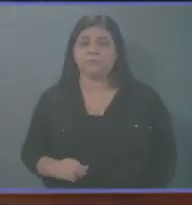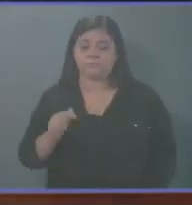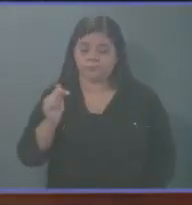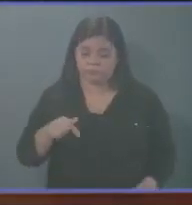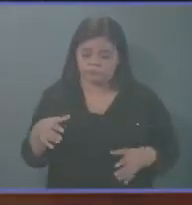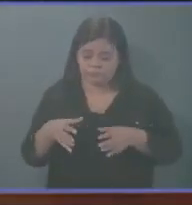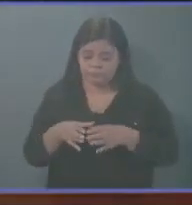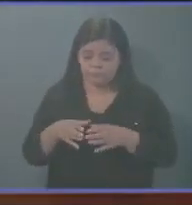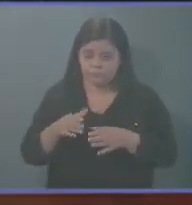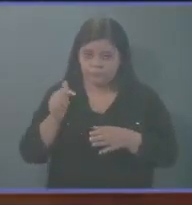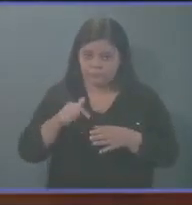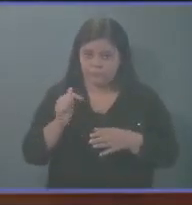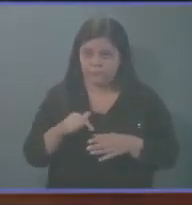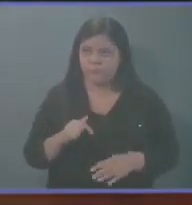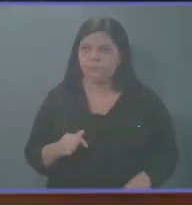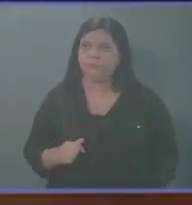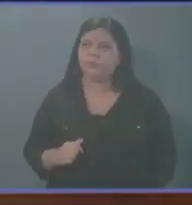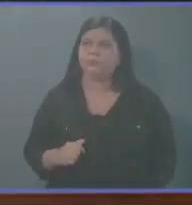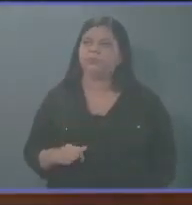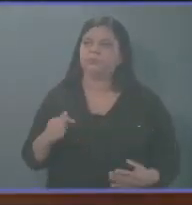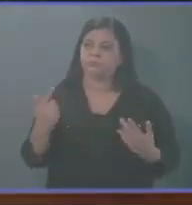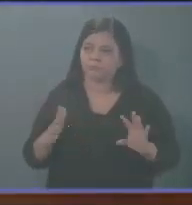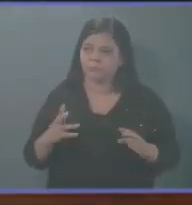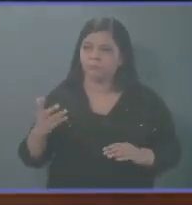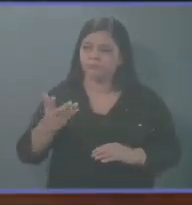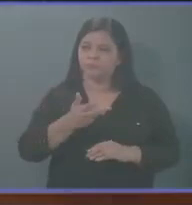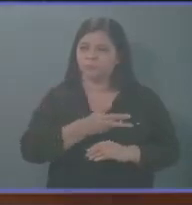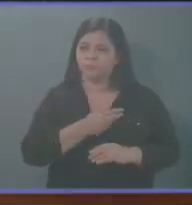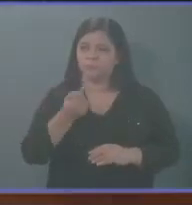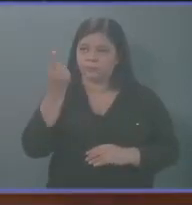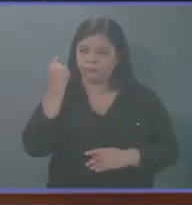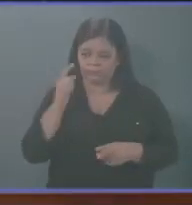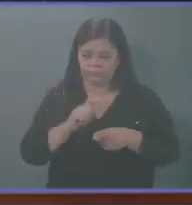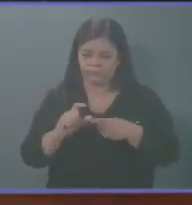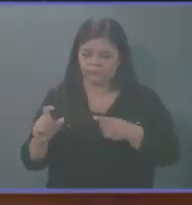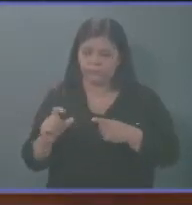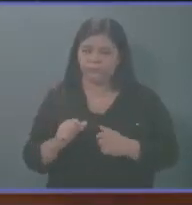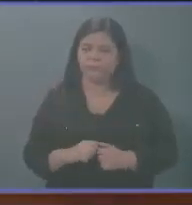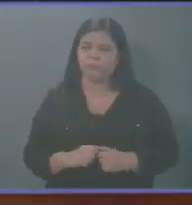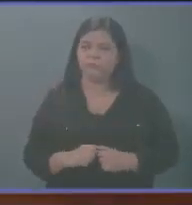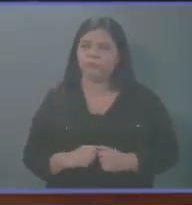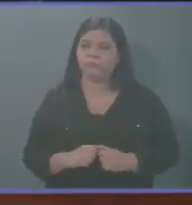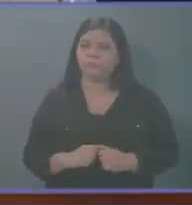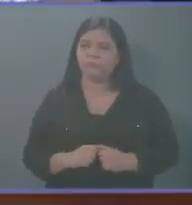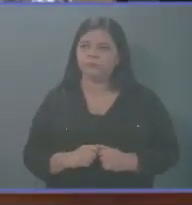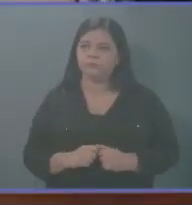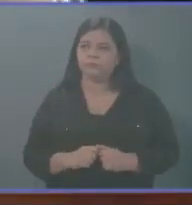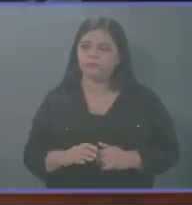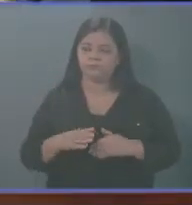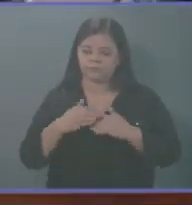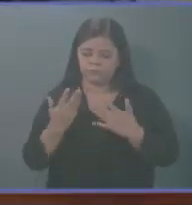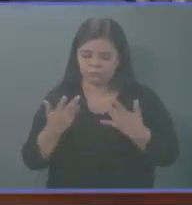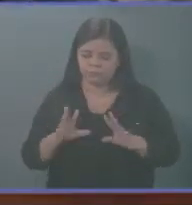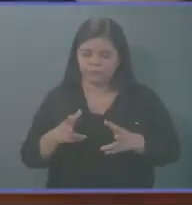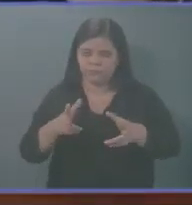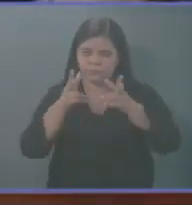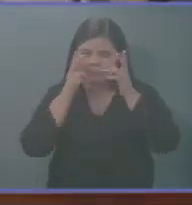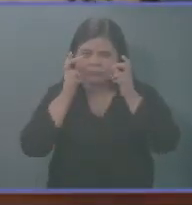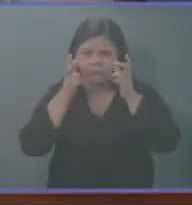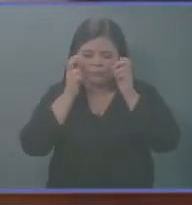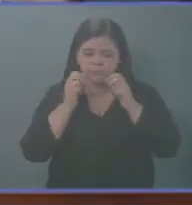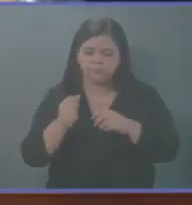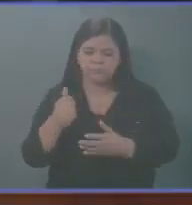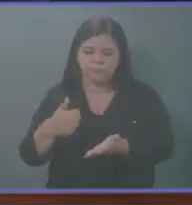esta comisión, cuando llegamos la semana pasada, después de escuchar los alegatos de